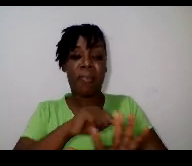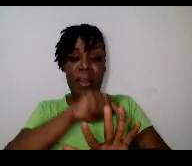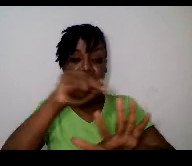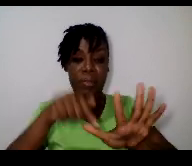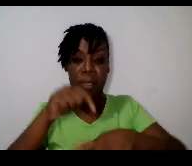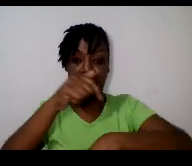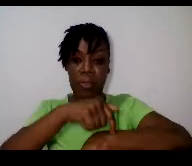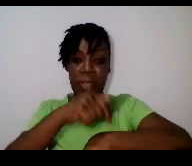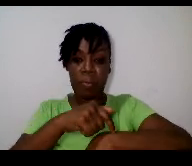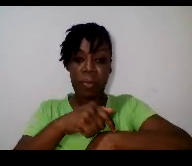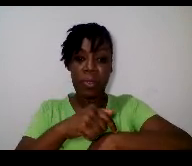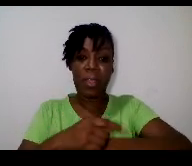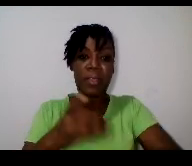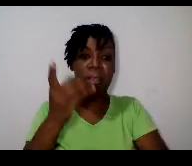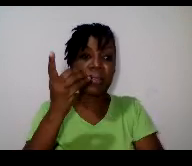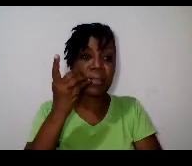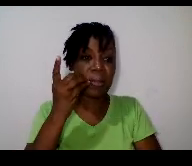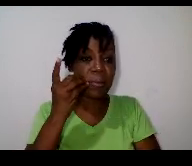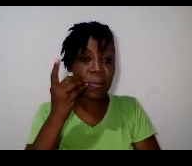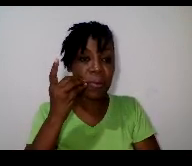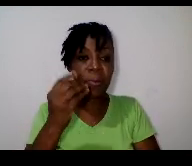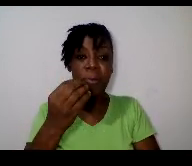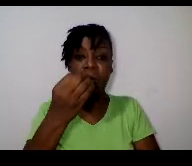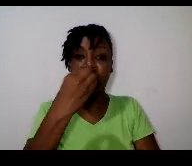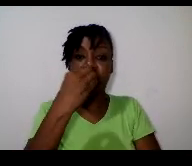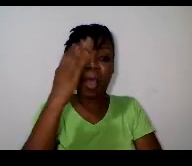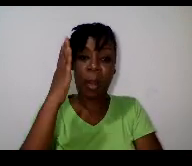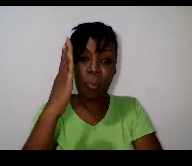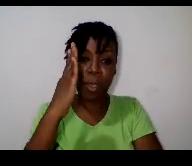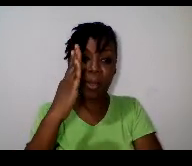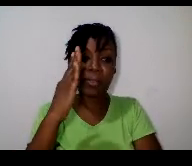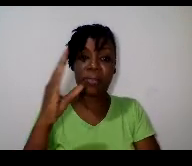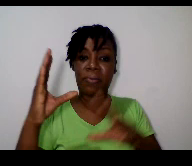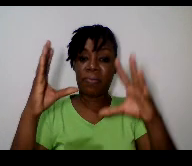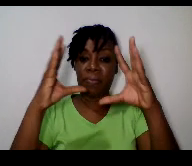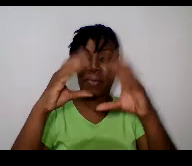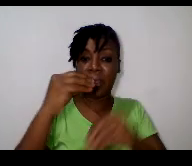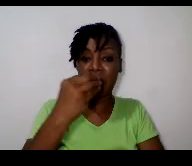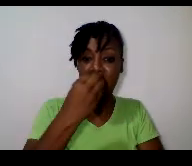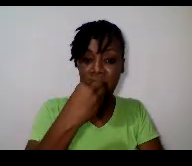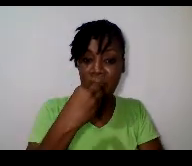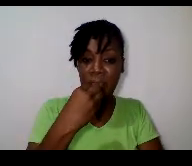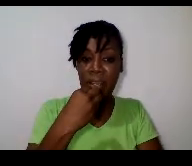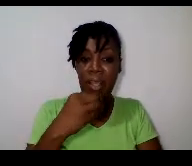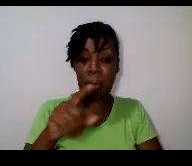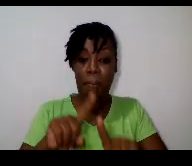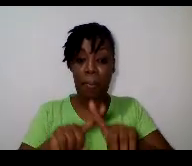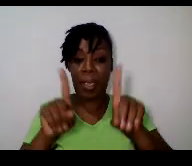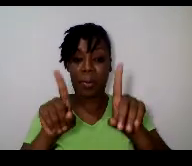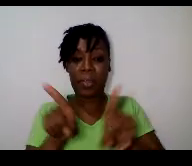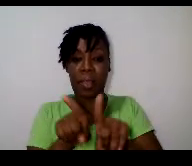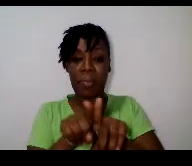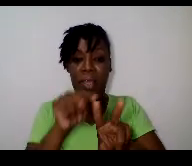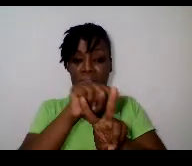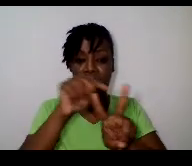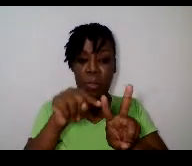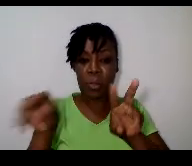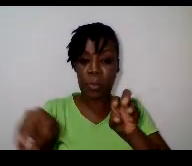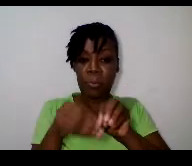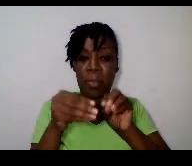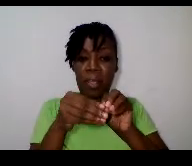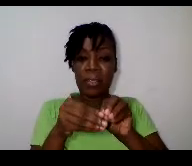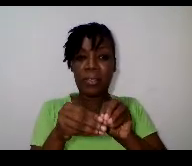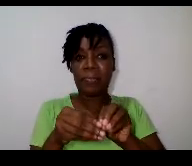almuerzo y cena y meriendas, es una forma de ponerle estructura. Sin embargo, como experiencia personal y